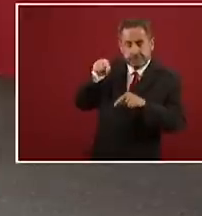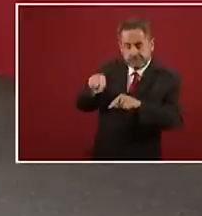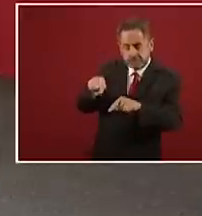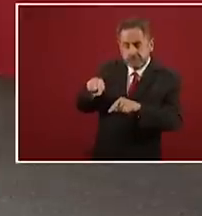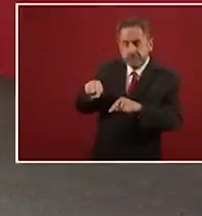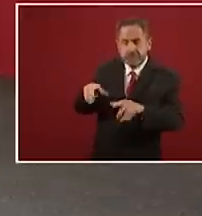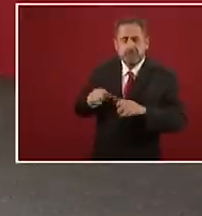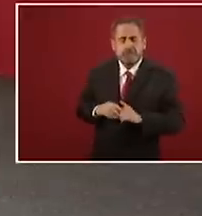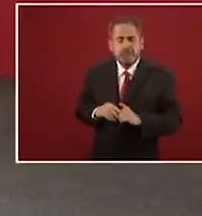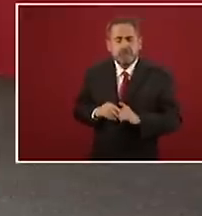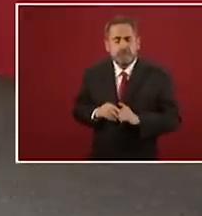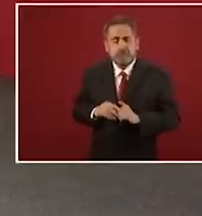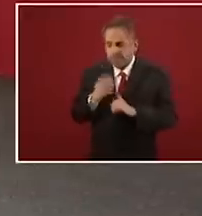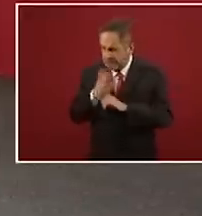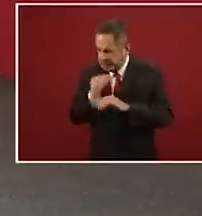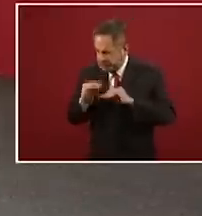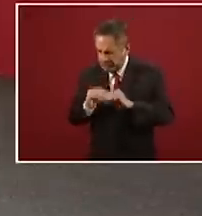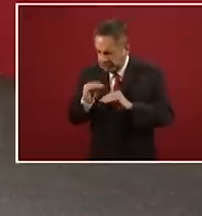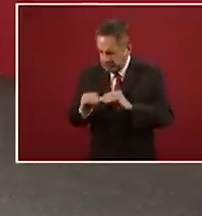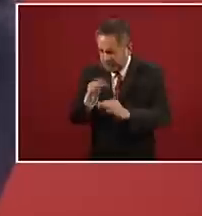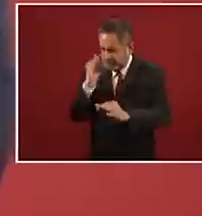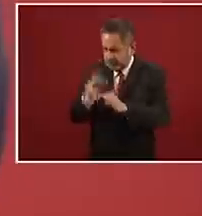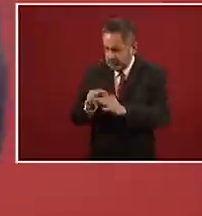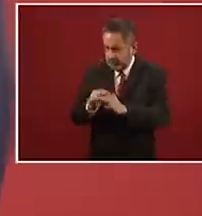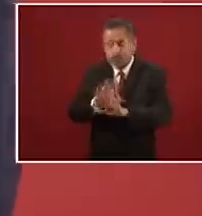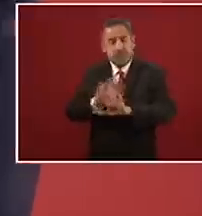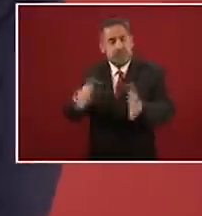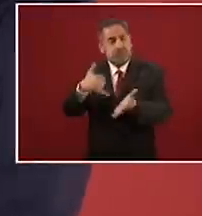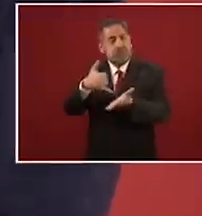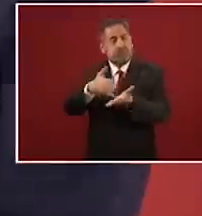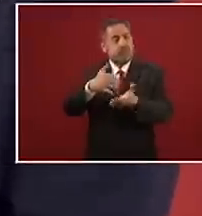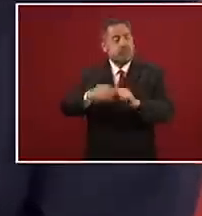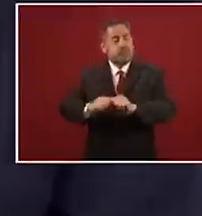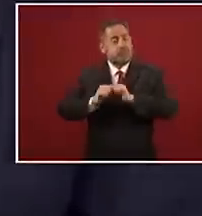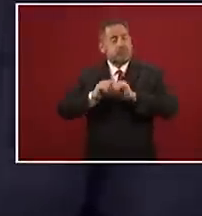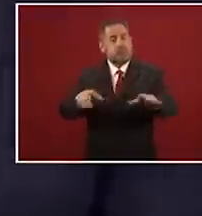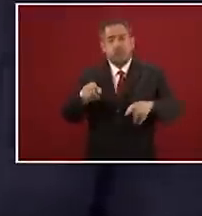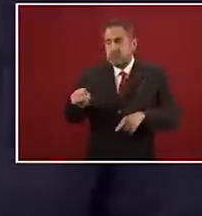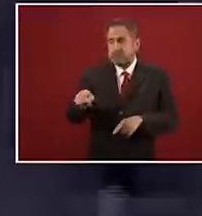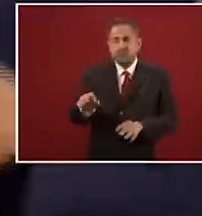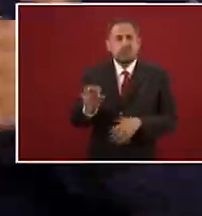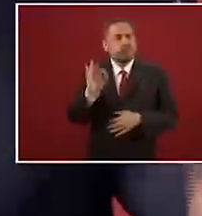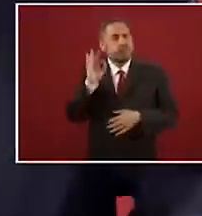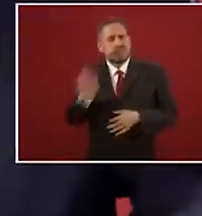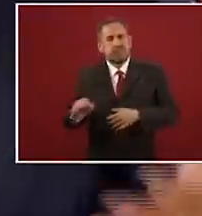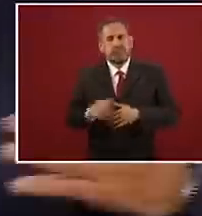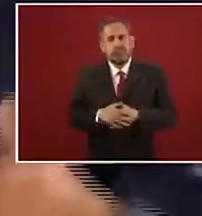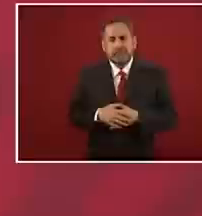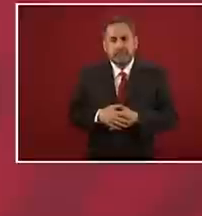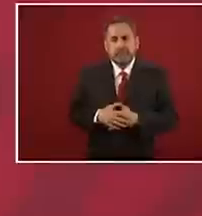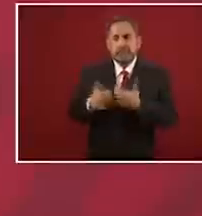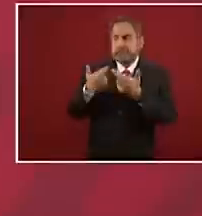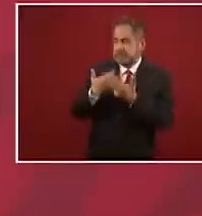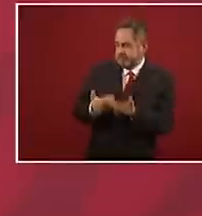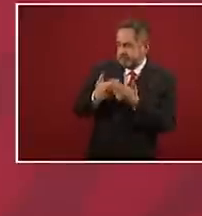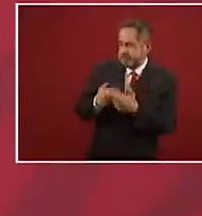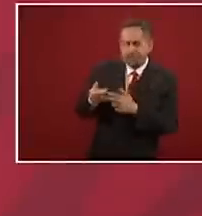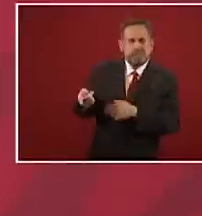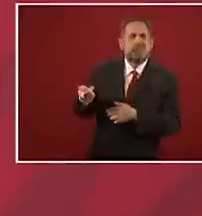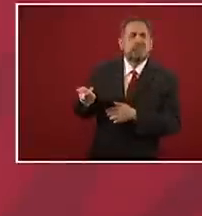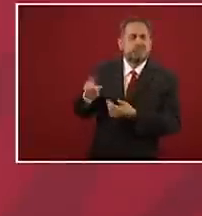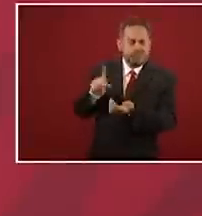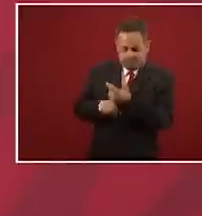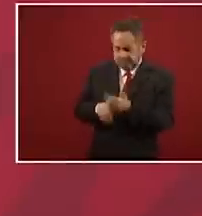Y cuando salió en su informe, habla de que había dejado dinero en caja